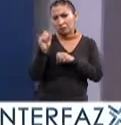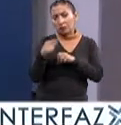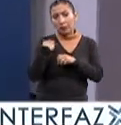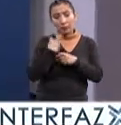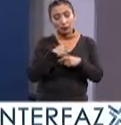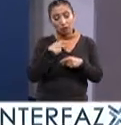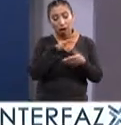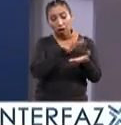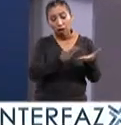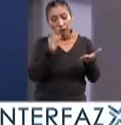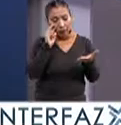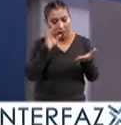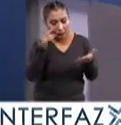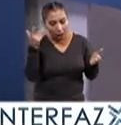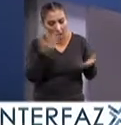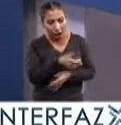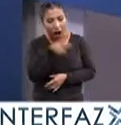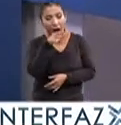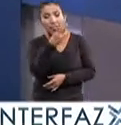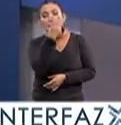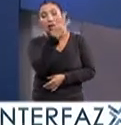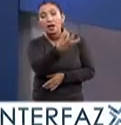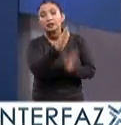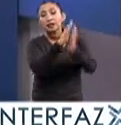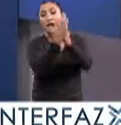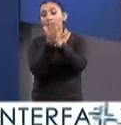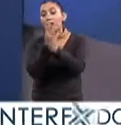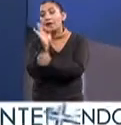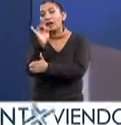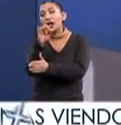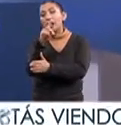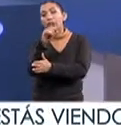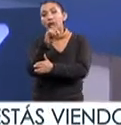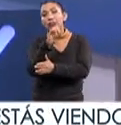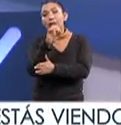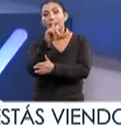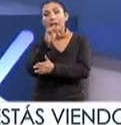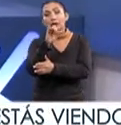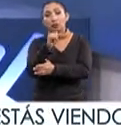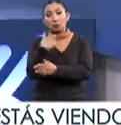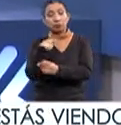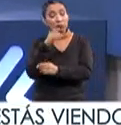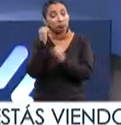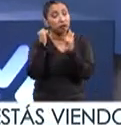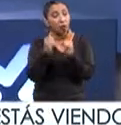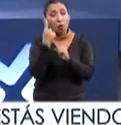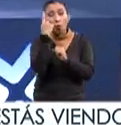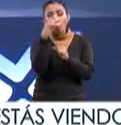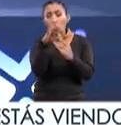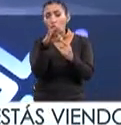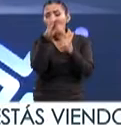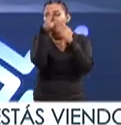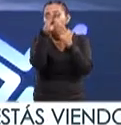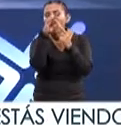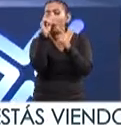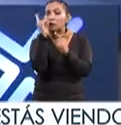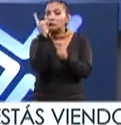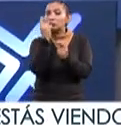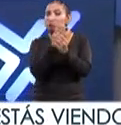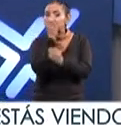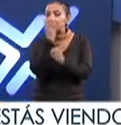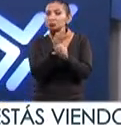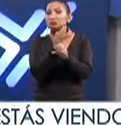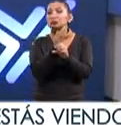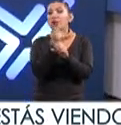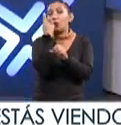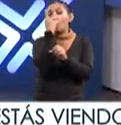lectores del futuro van a encontrar 3 grandes libros de Fernando del Paso, pero estoy seguro que uno bastaría, y